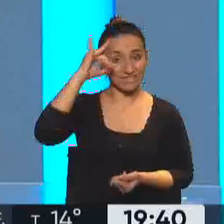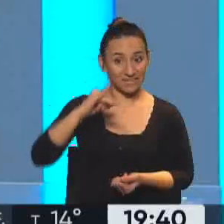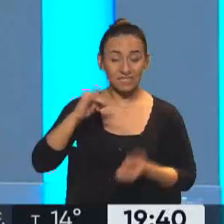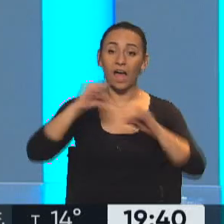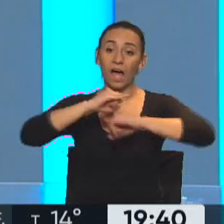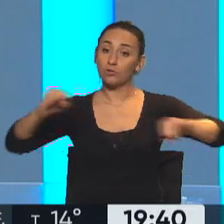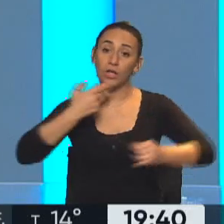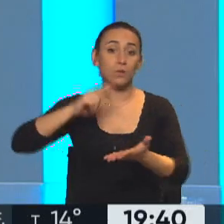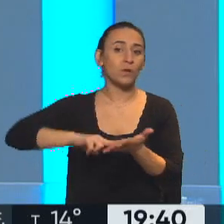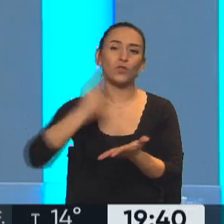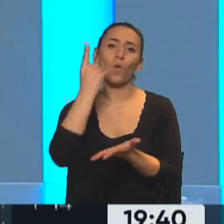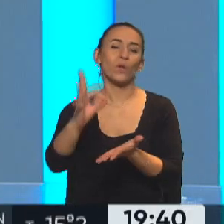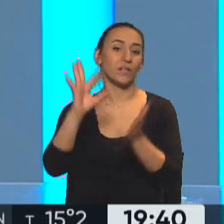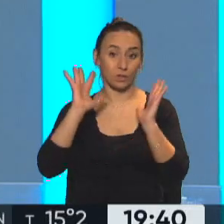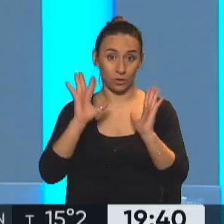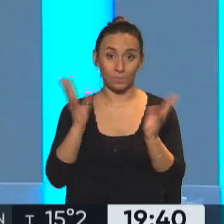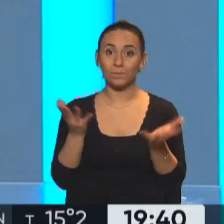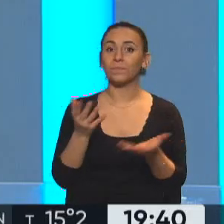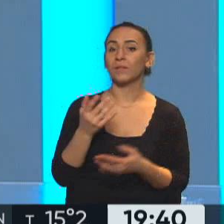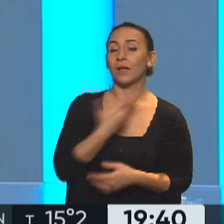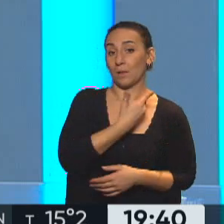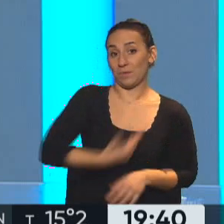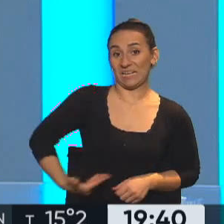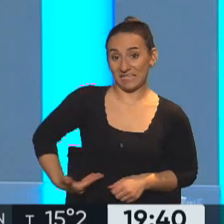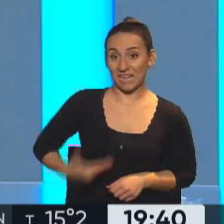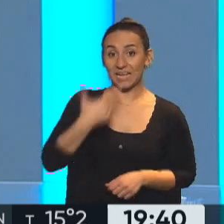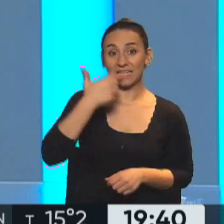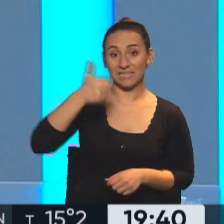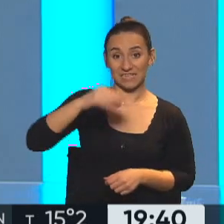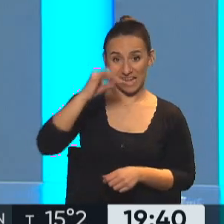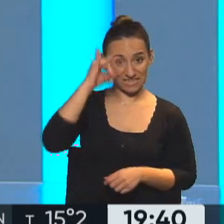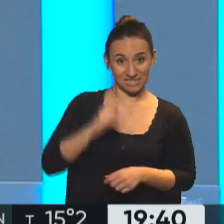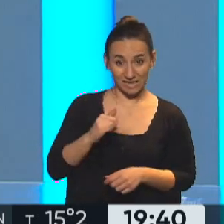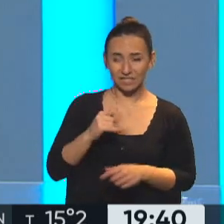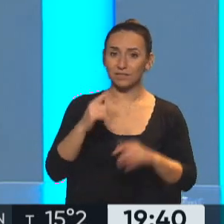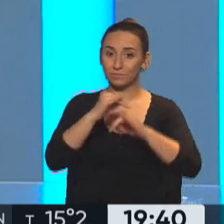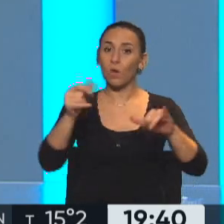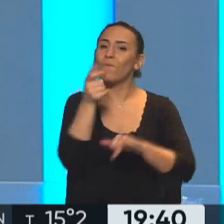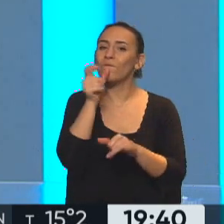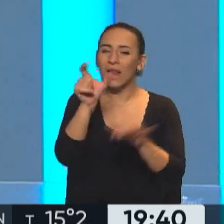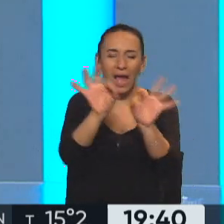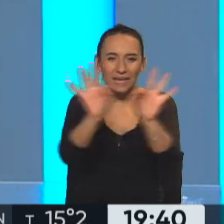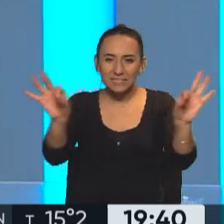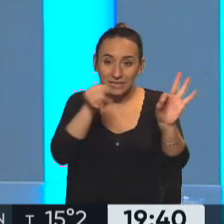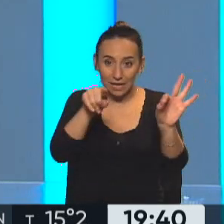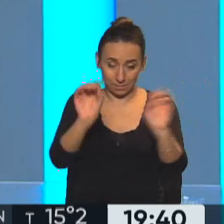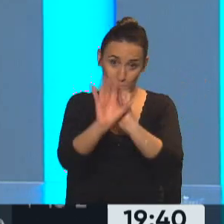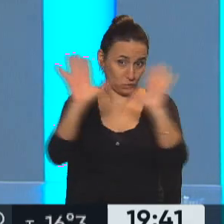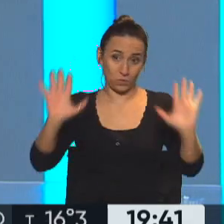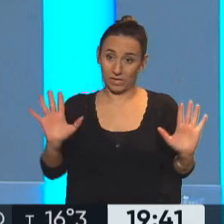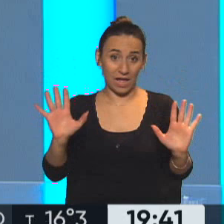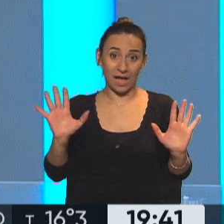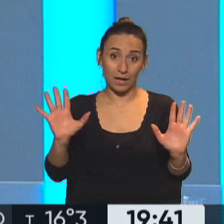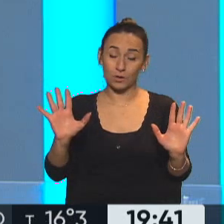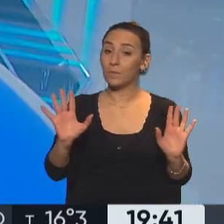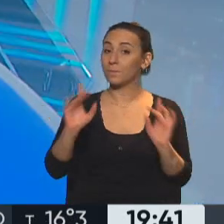trata? Sí, así es. Pedro Sánchez, el presidente, sostuvo una frase que me parece que clarifica bastante lo que fue parte